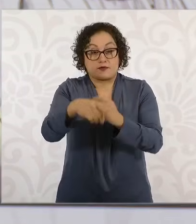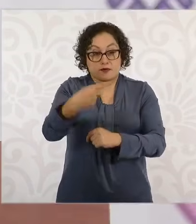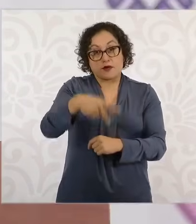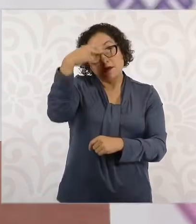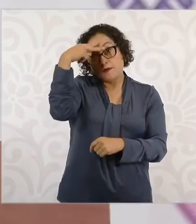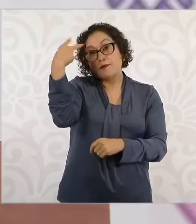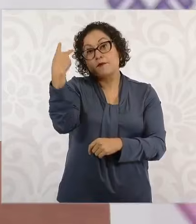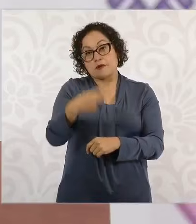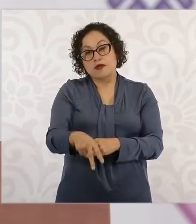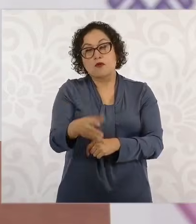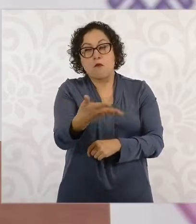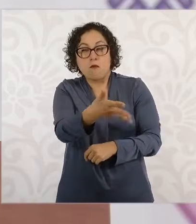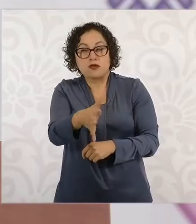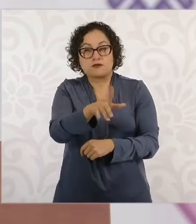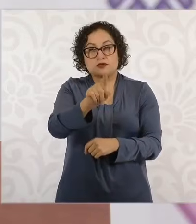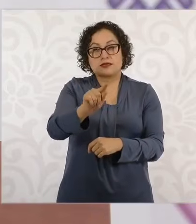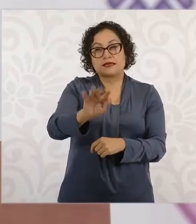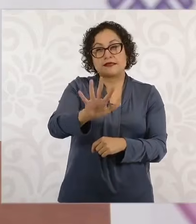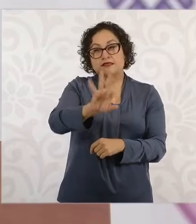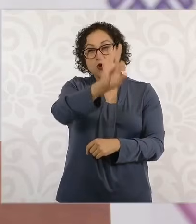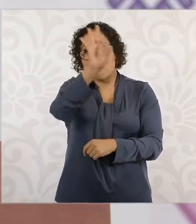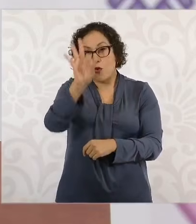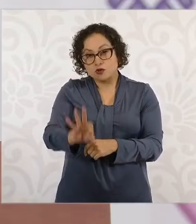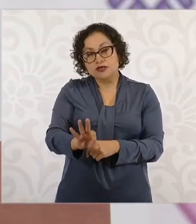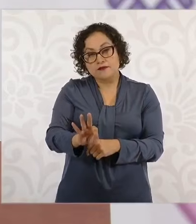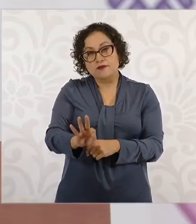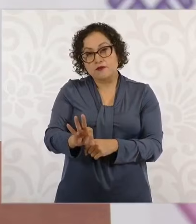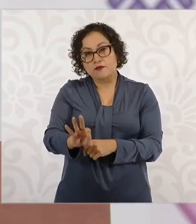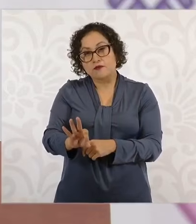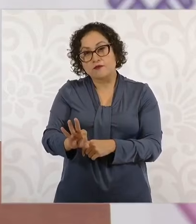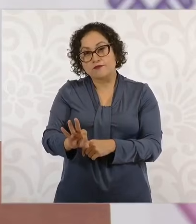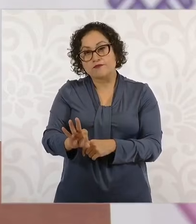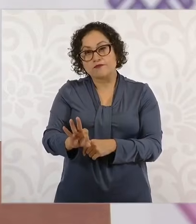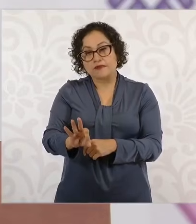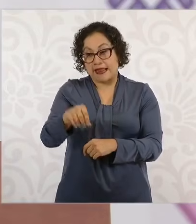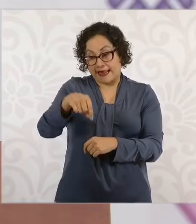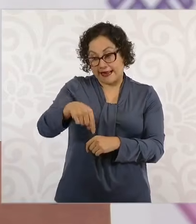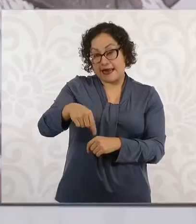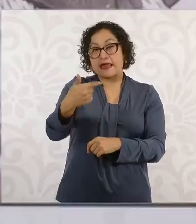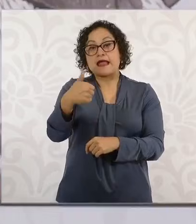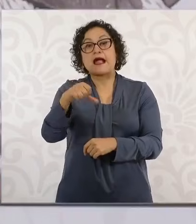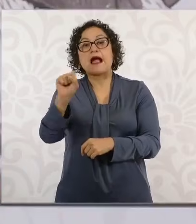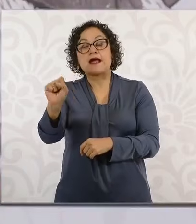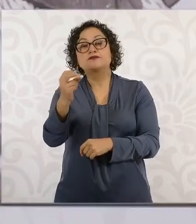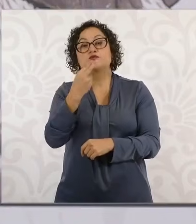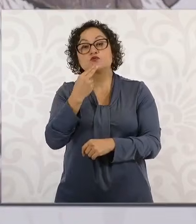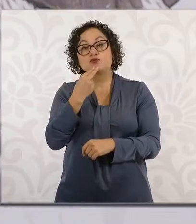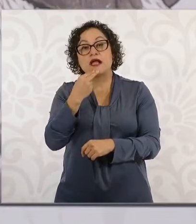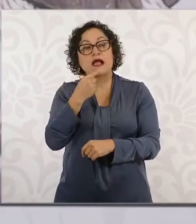al menos 75% del gas que consumimos viene de Estados Unidos.